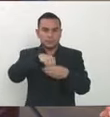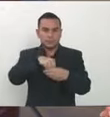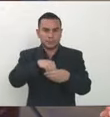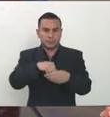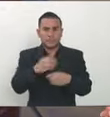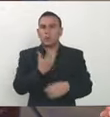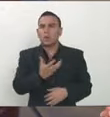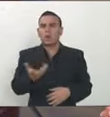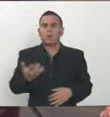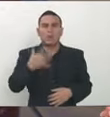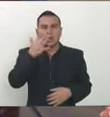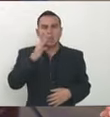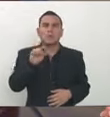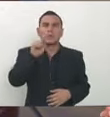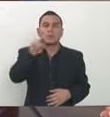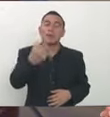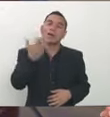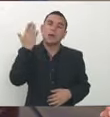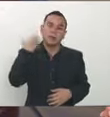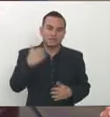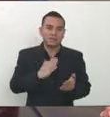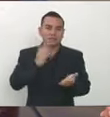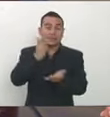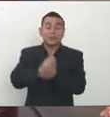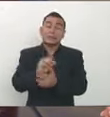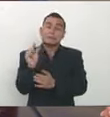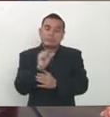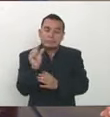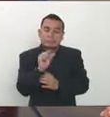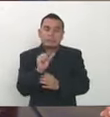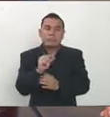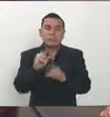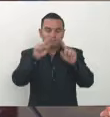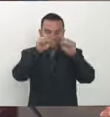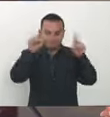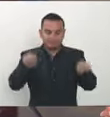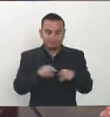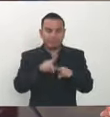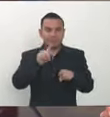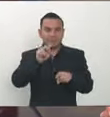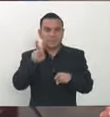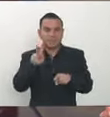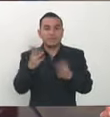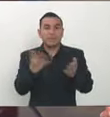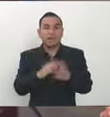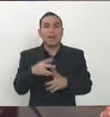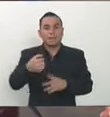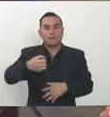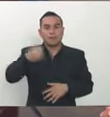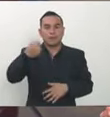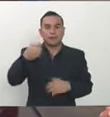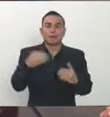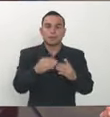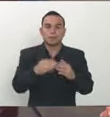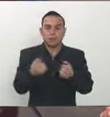si sacó un televisor, una refrigeradora. También se suspenden los créditos de las ventas de carros o de